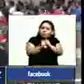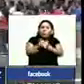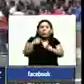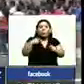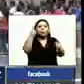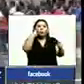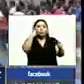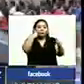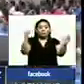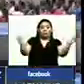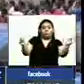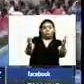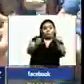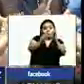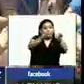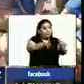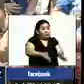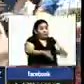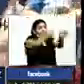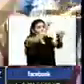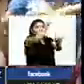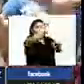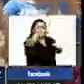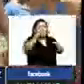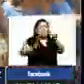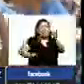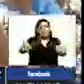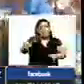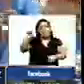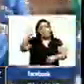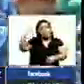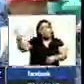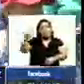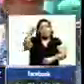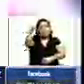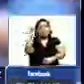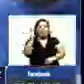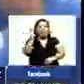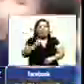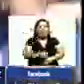concentraron frente al Centro Judicial Integrado de Justicia en Ciudad Delgado.